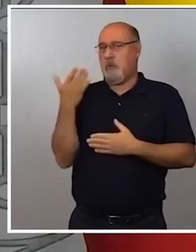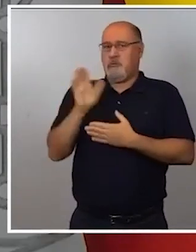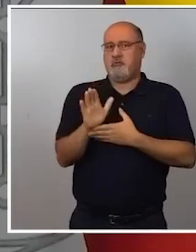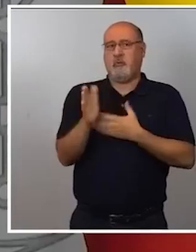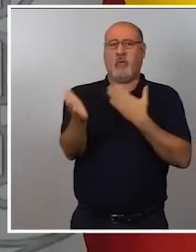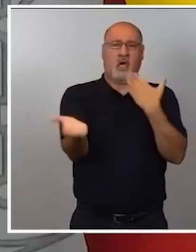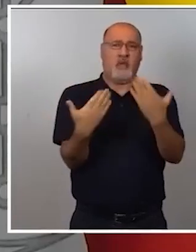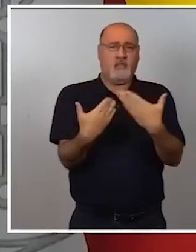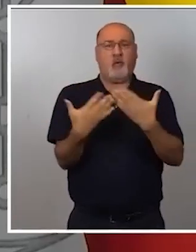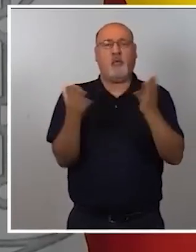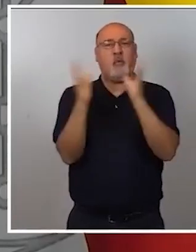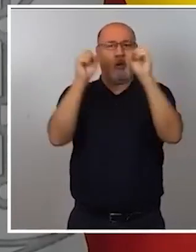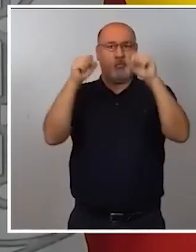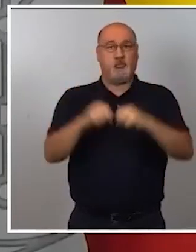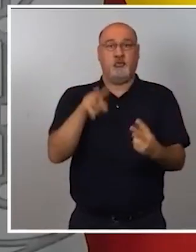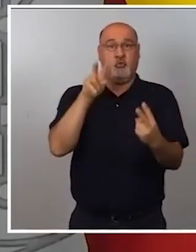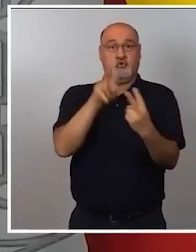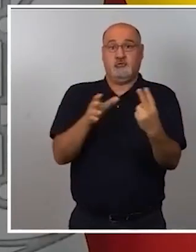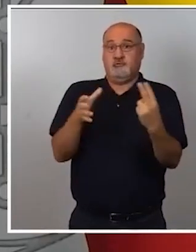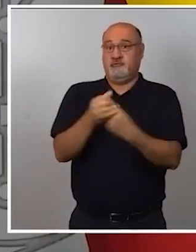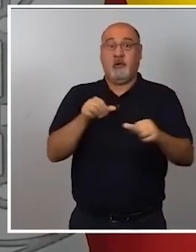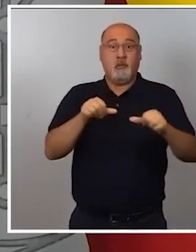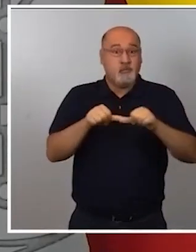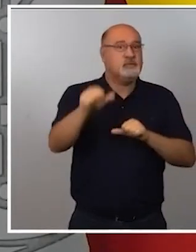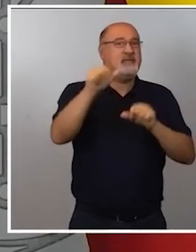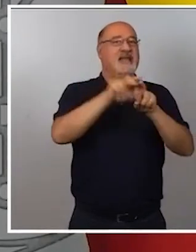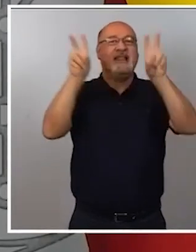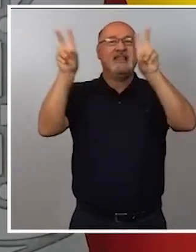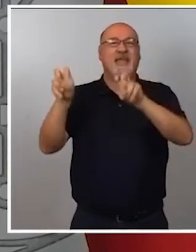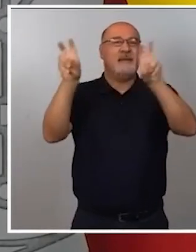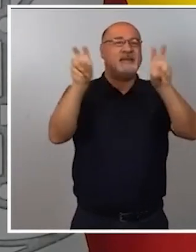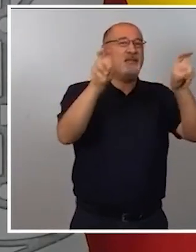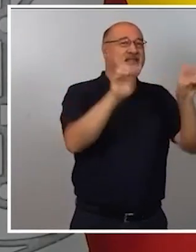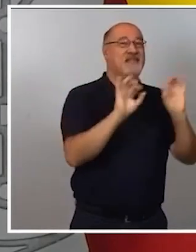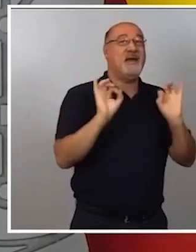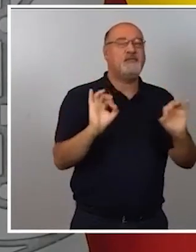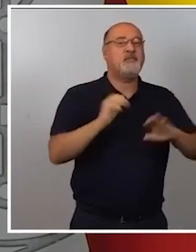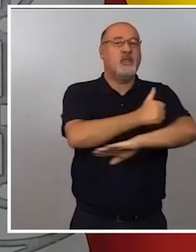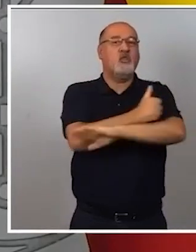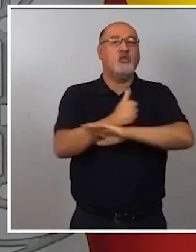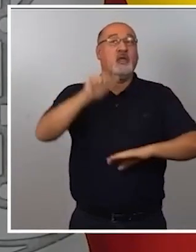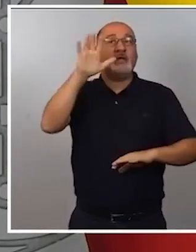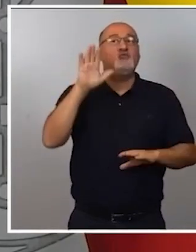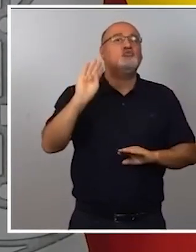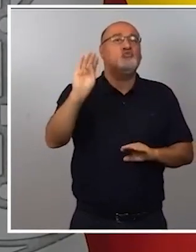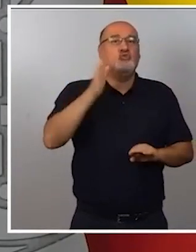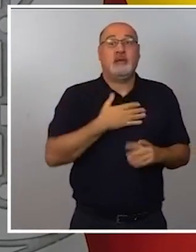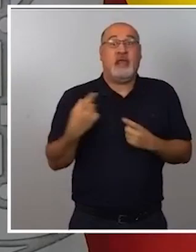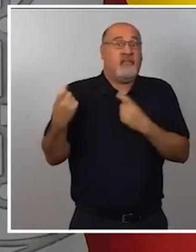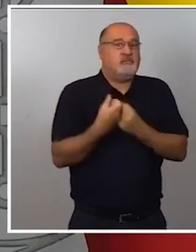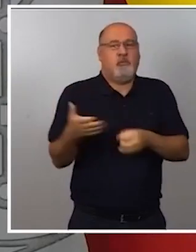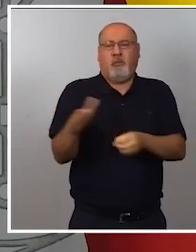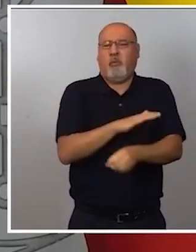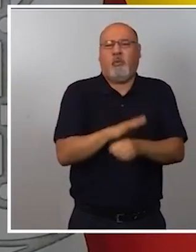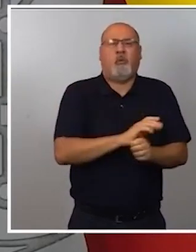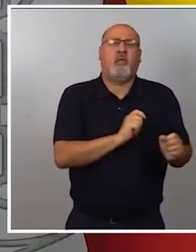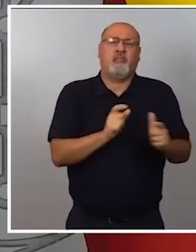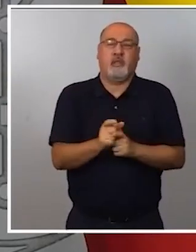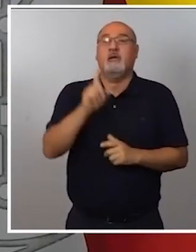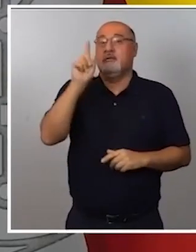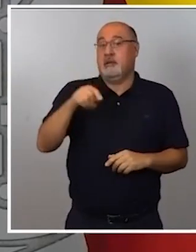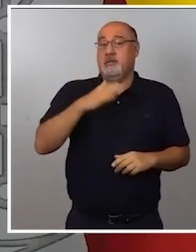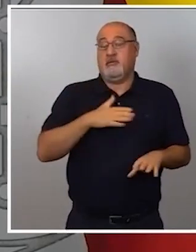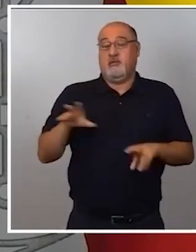E, nese sentido, concretamente, vamos a hablar de aquellas cuestións que importan á cidadanía e que creo que tamén importan ao novo goberno